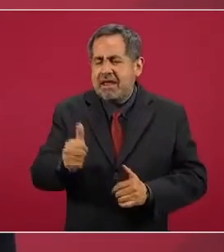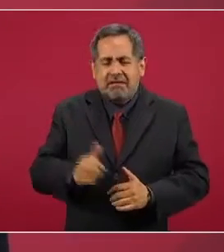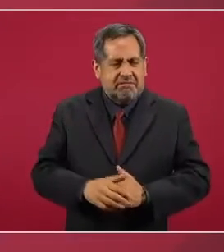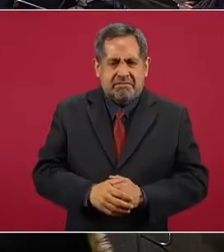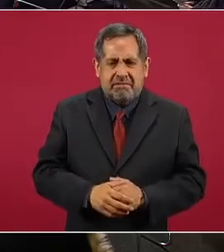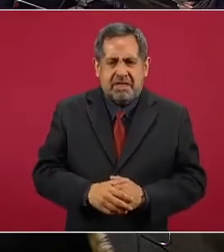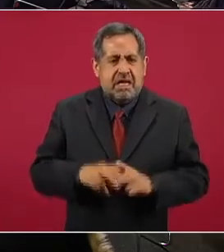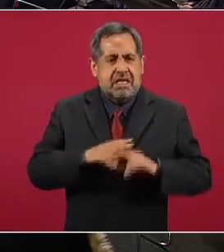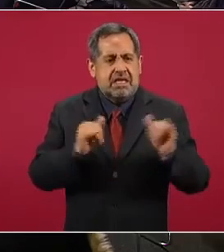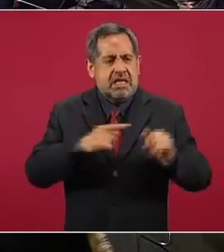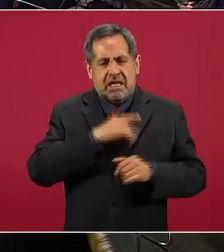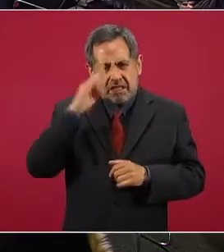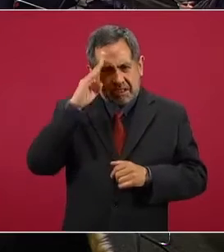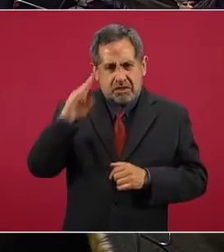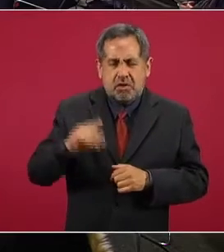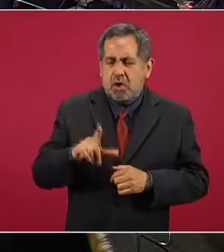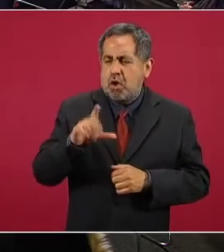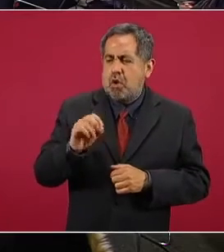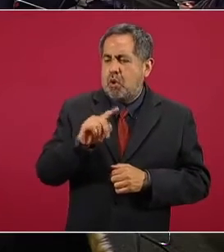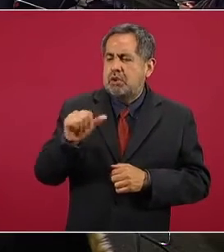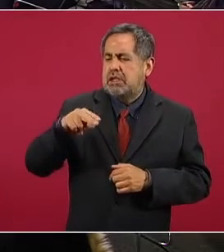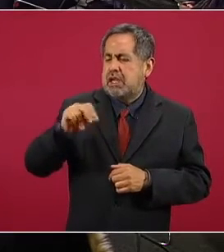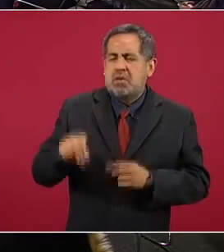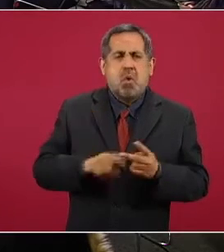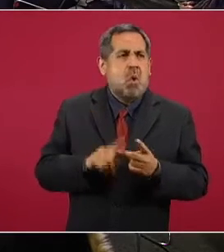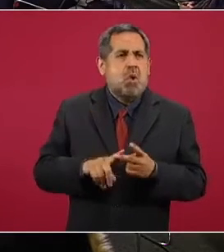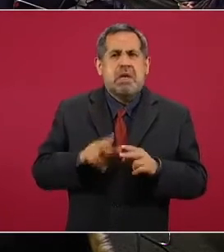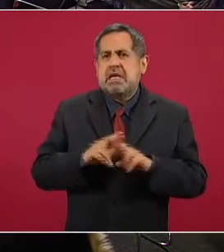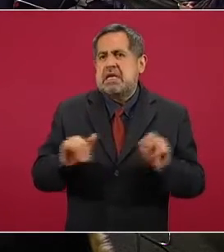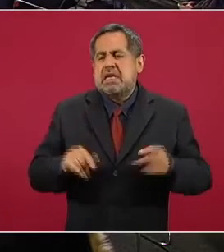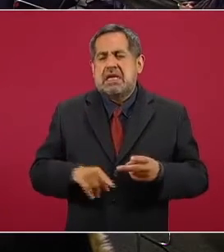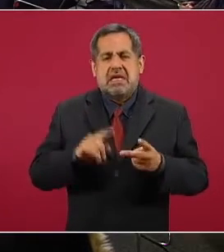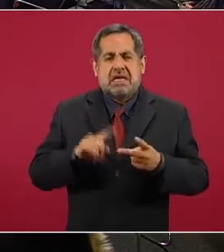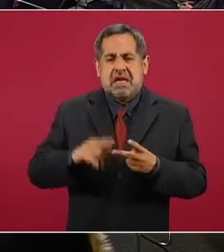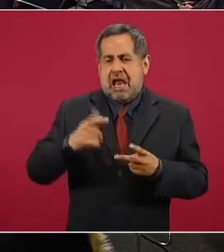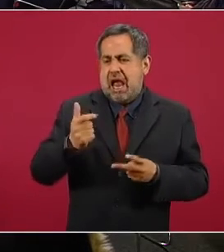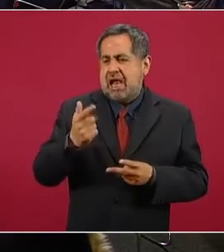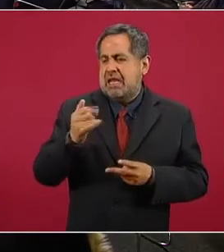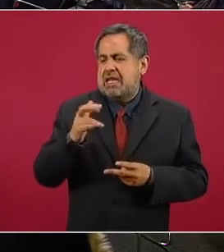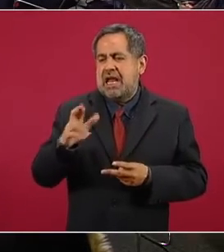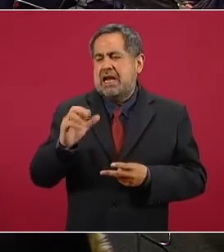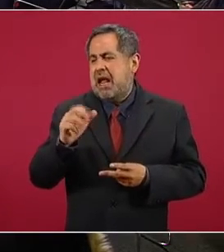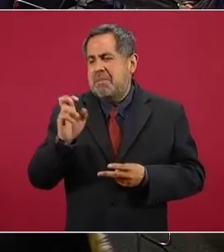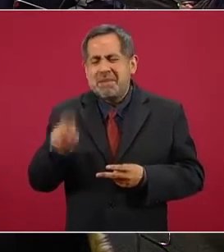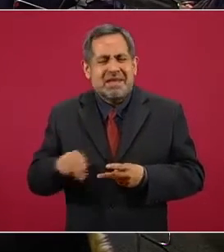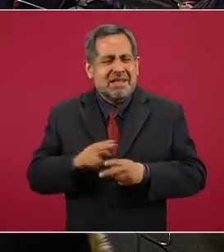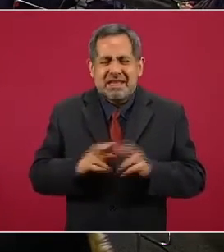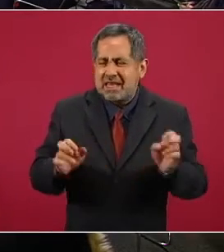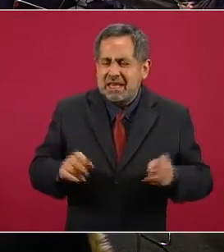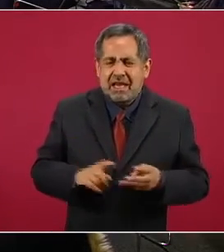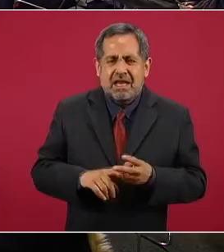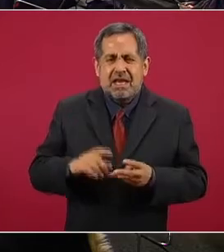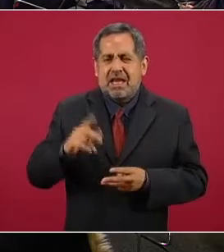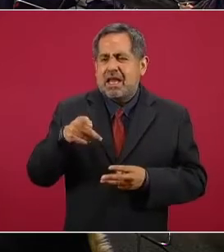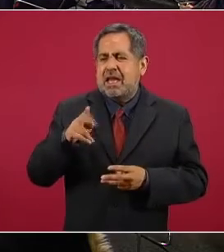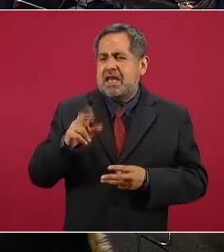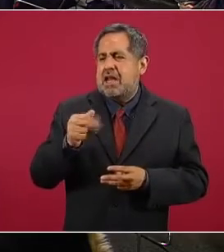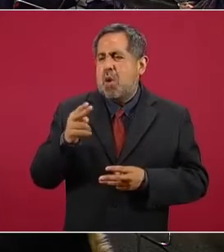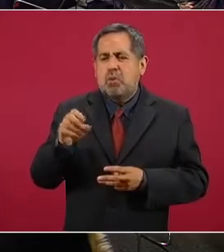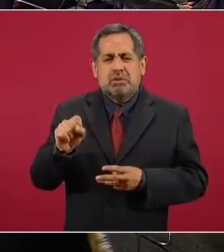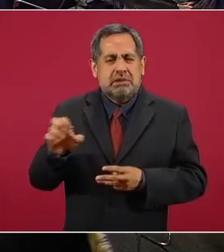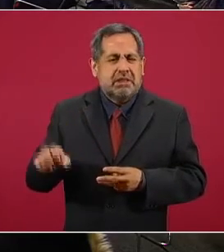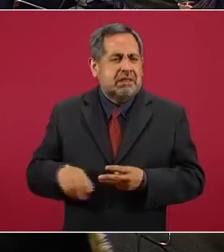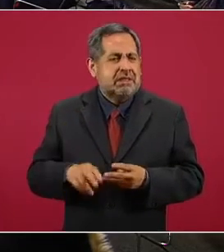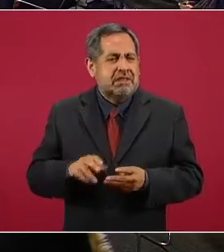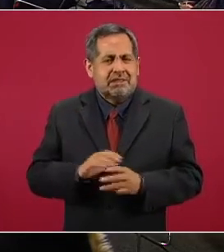ni al señor Lozano, ni a Aguilar Camín, ni a Krause,